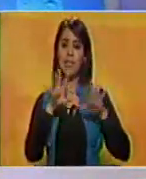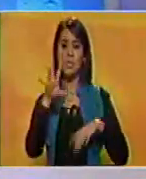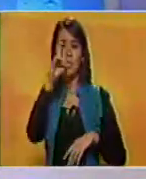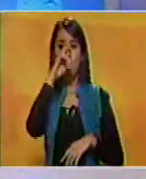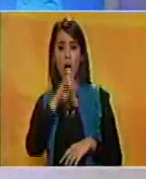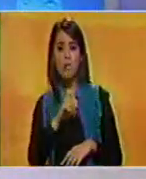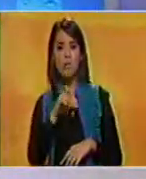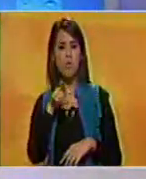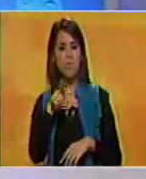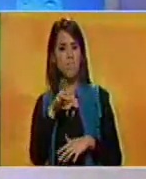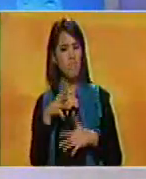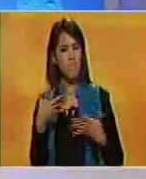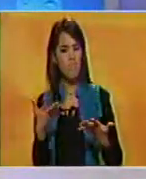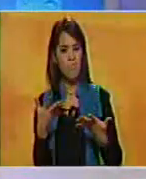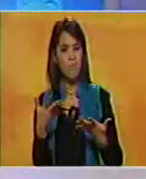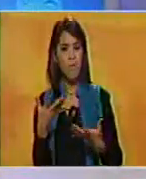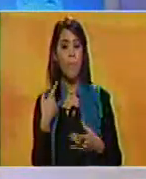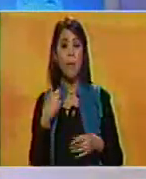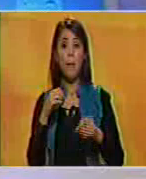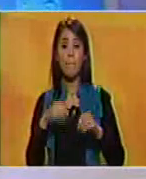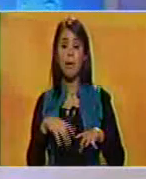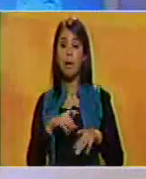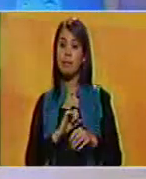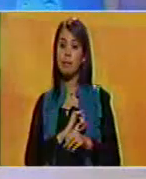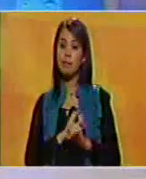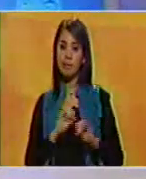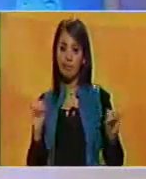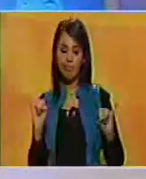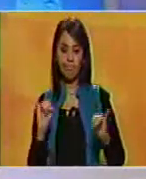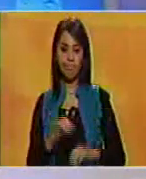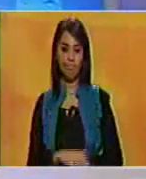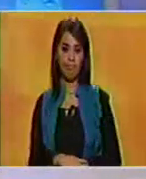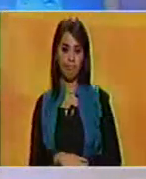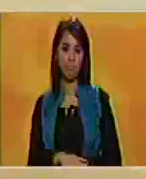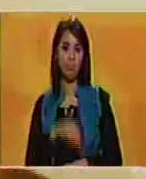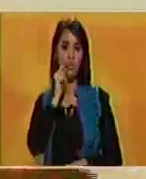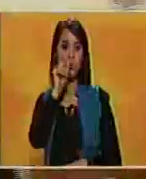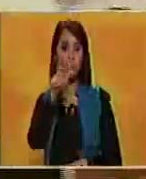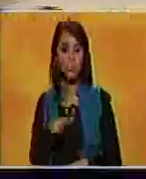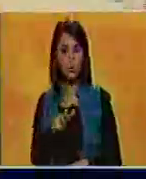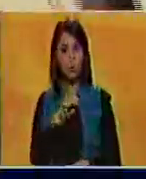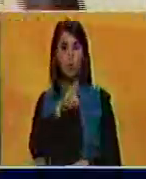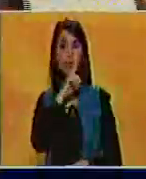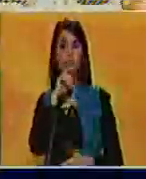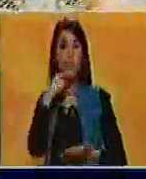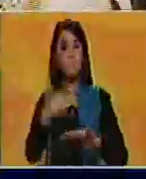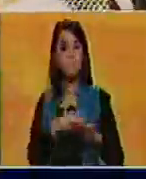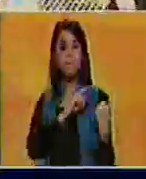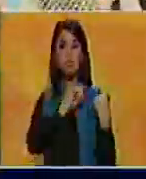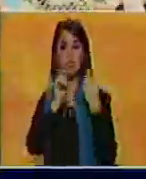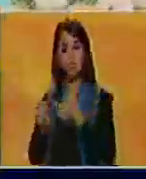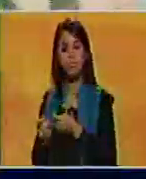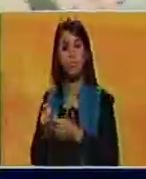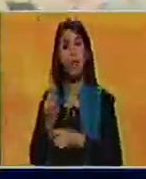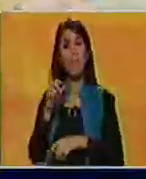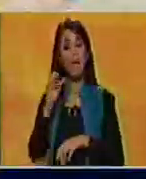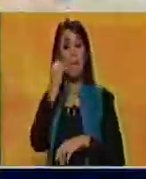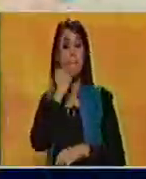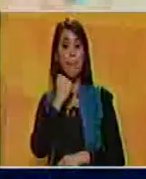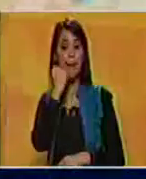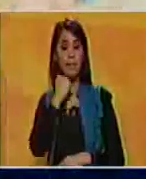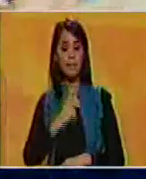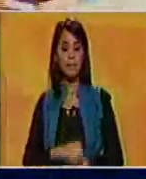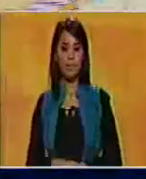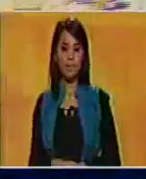de edad prevista para la jubilación de los prelados urosa savino fue nombrado inicialmente arzobispo de valencia por el